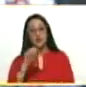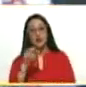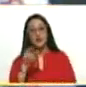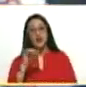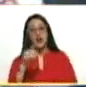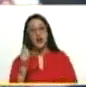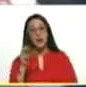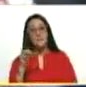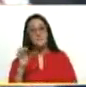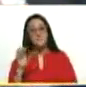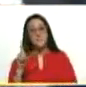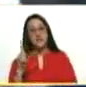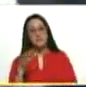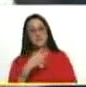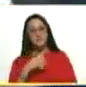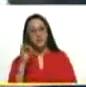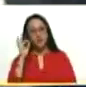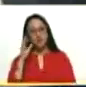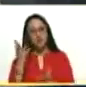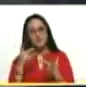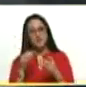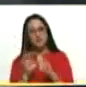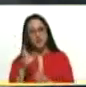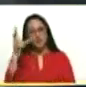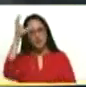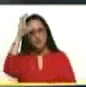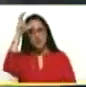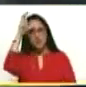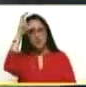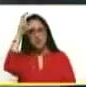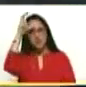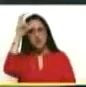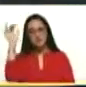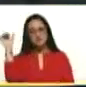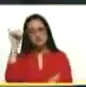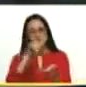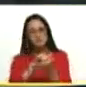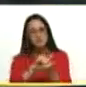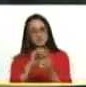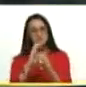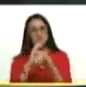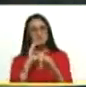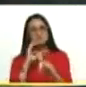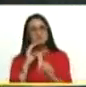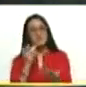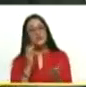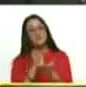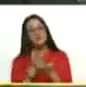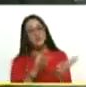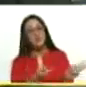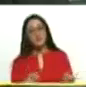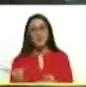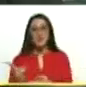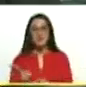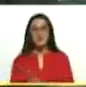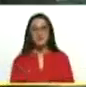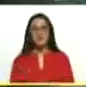Bolak, presidente del Consejo de Administración de Turkish Airlines, siempre bienvenido, Turkish